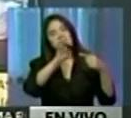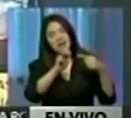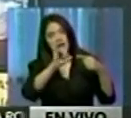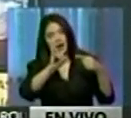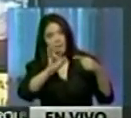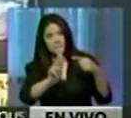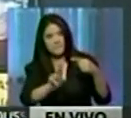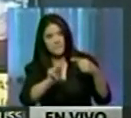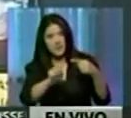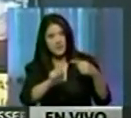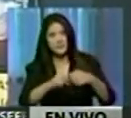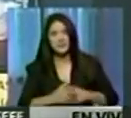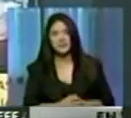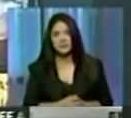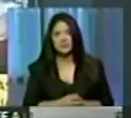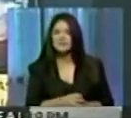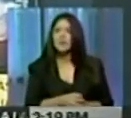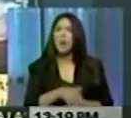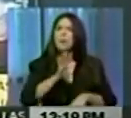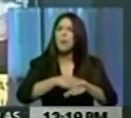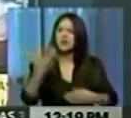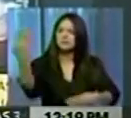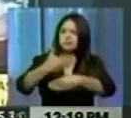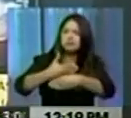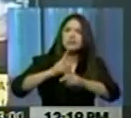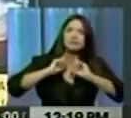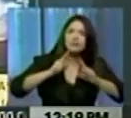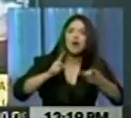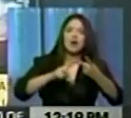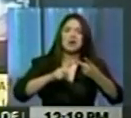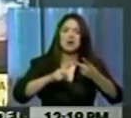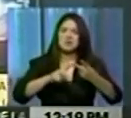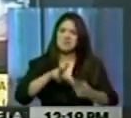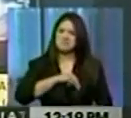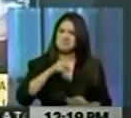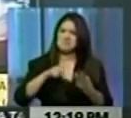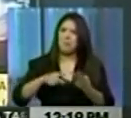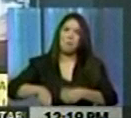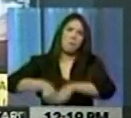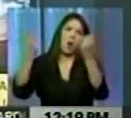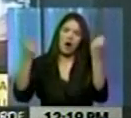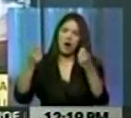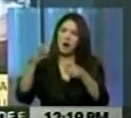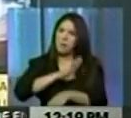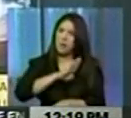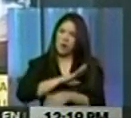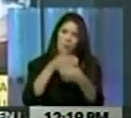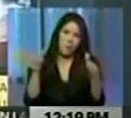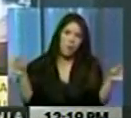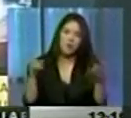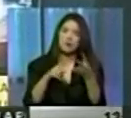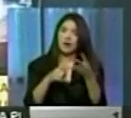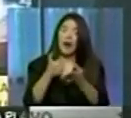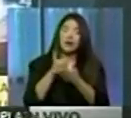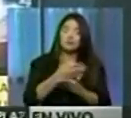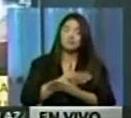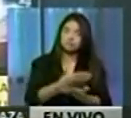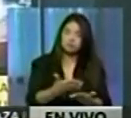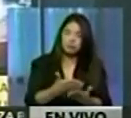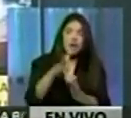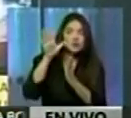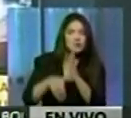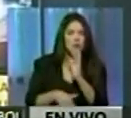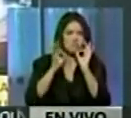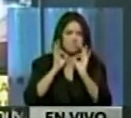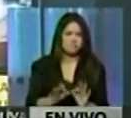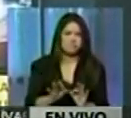delitos de obstaculización en la vía, uso indebido de insignias, daños a la propiedad pública, cooperador inmediato, hurto